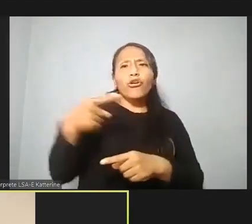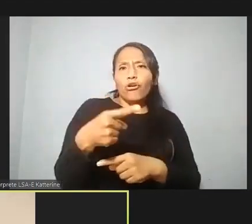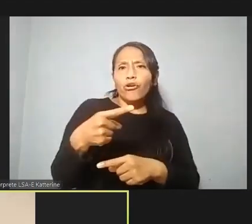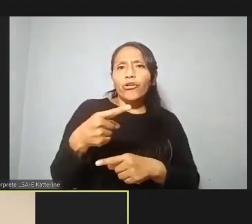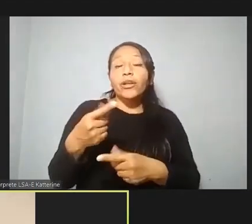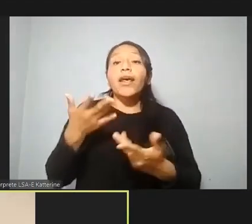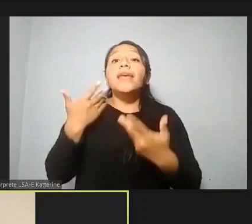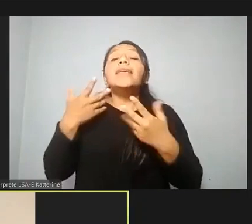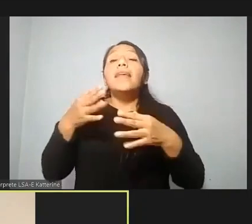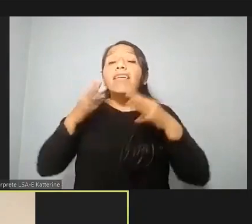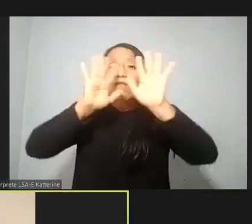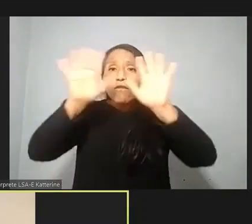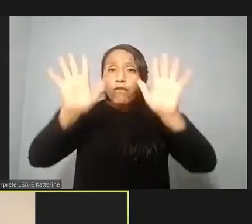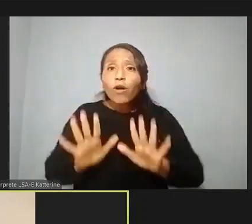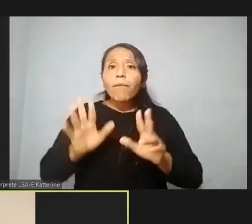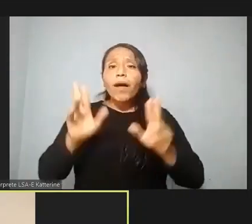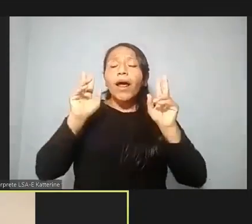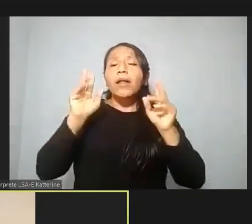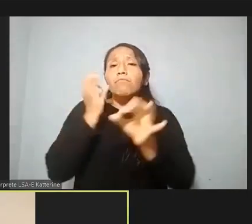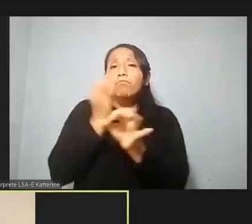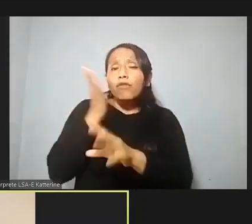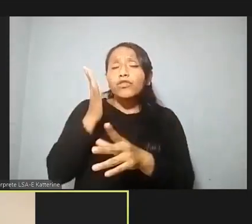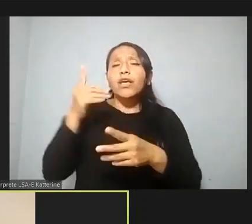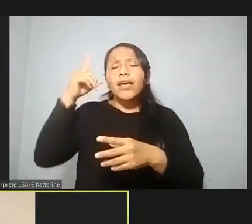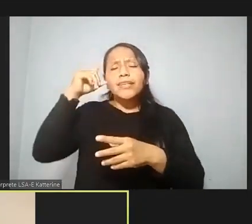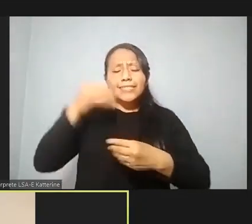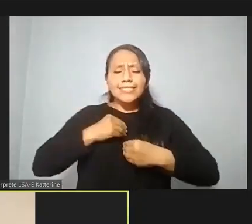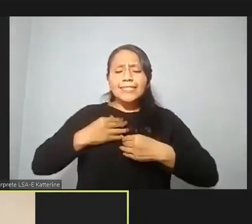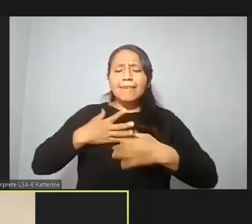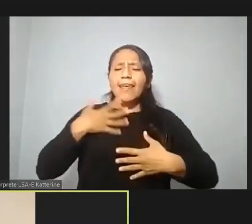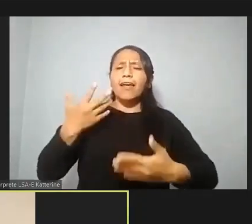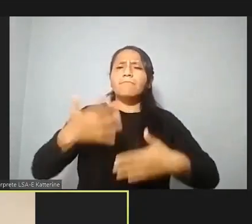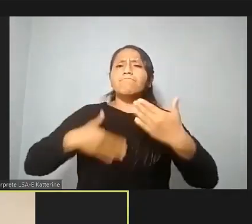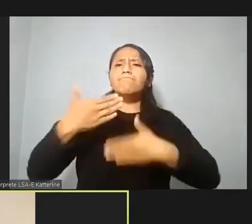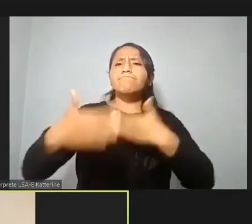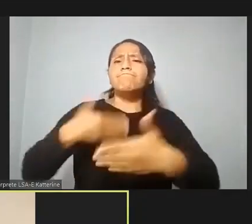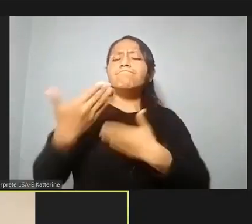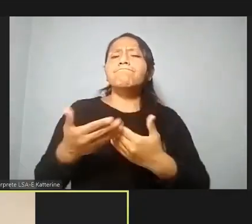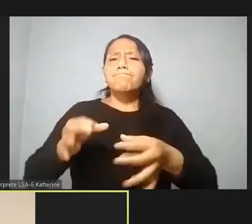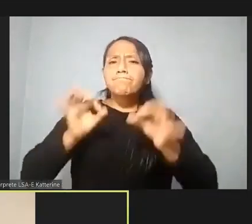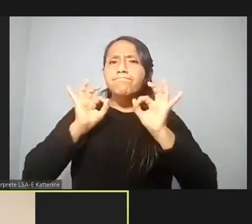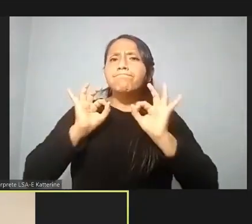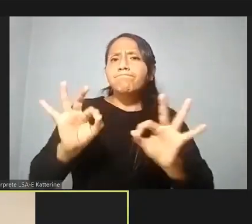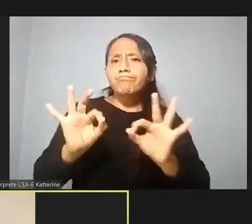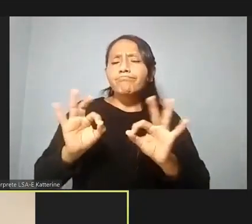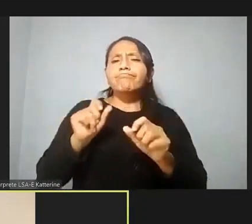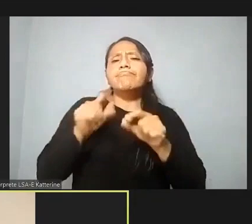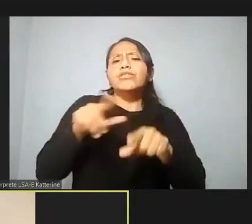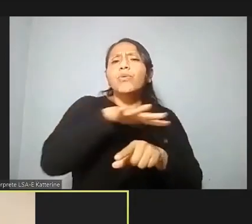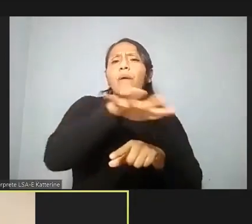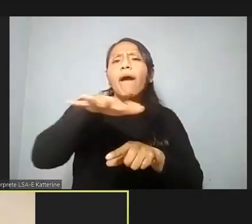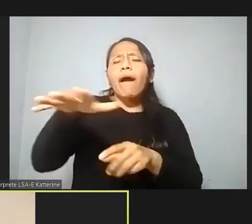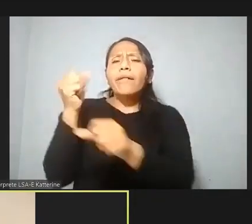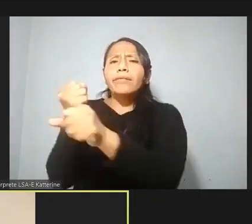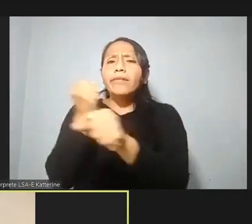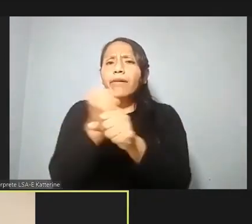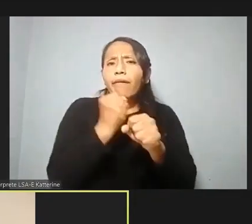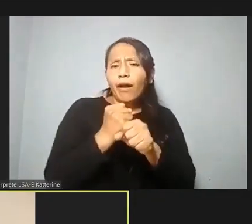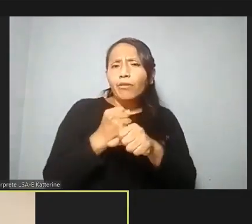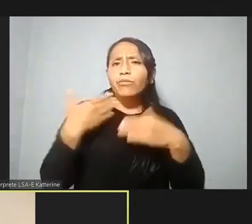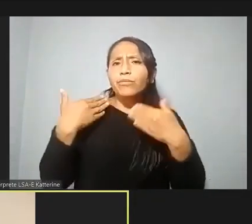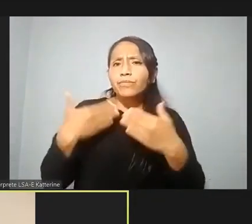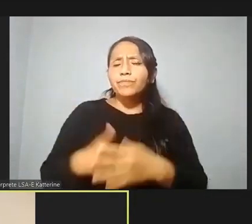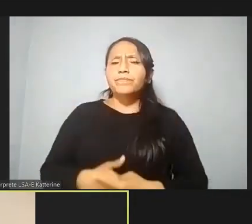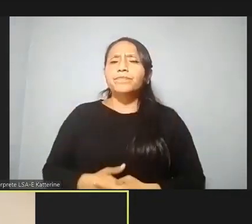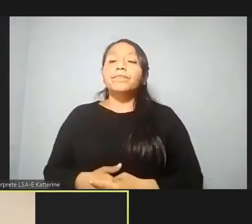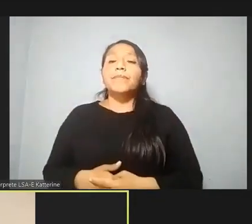formar profesionales que estén sensibilizados y desarrollen las competencias necesarias en sus respectivos campos profesionales. La